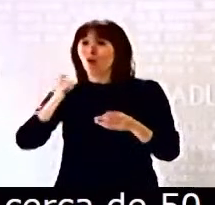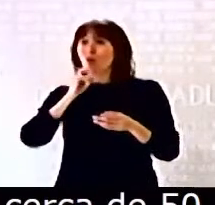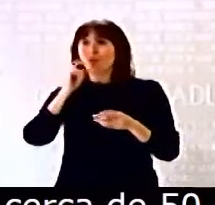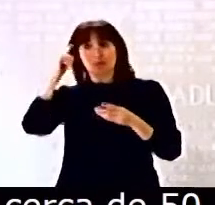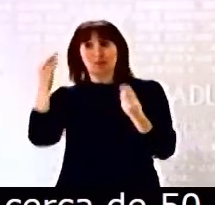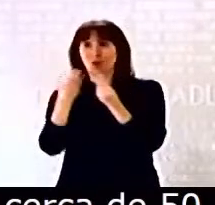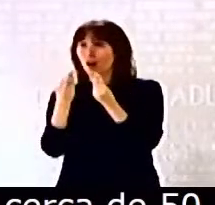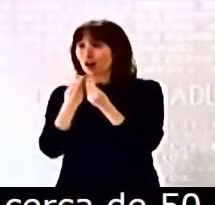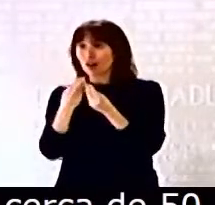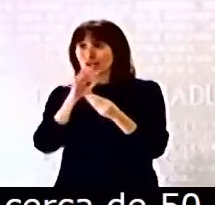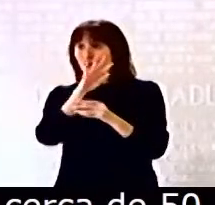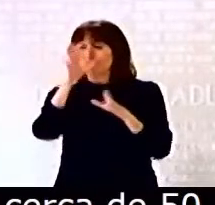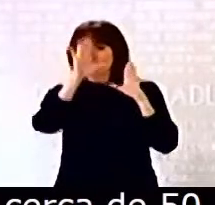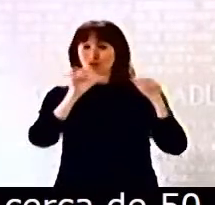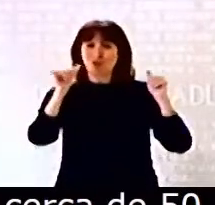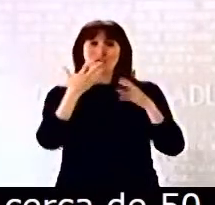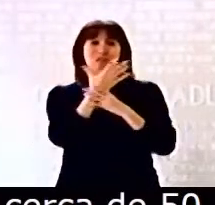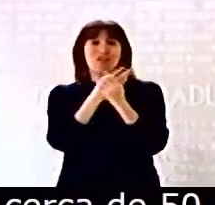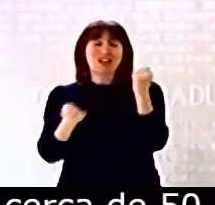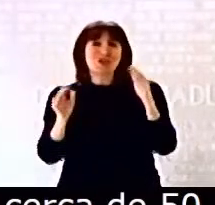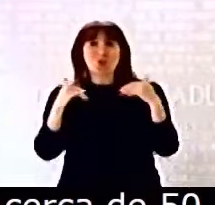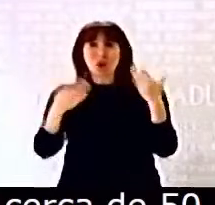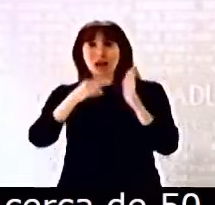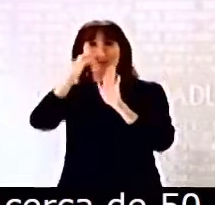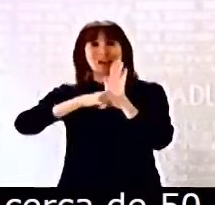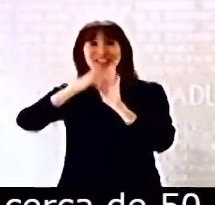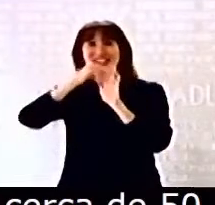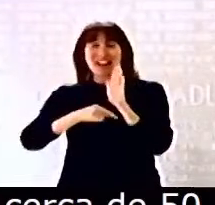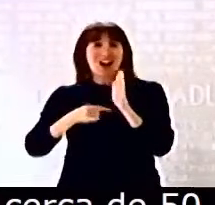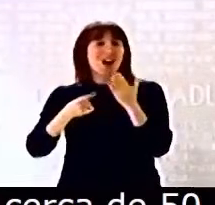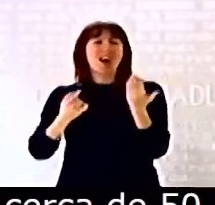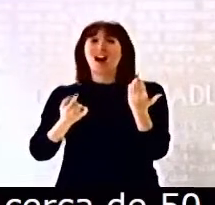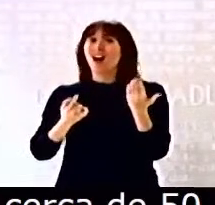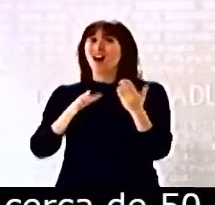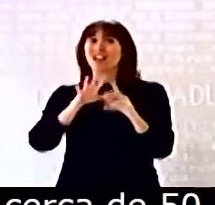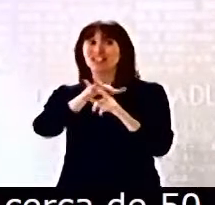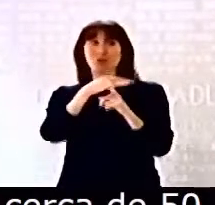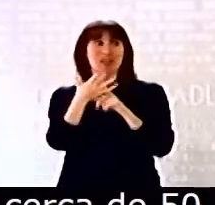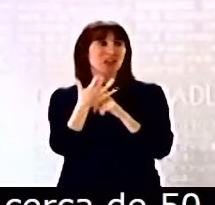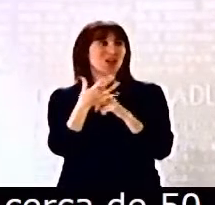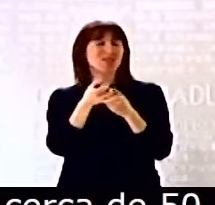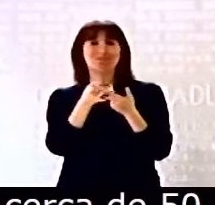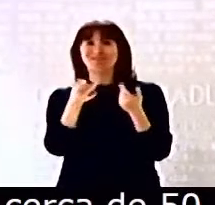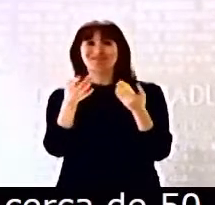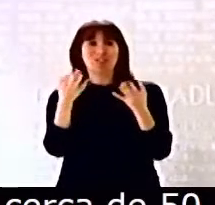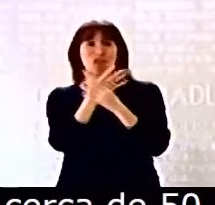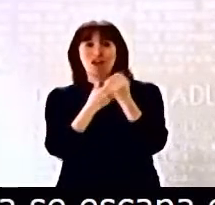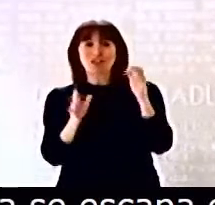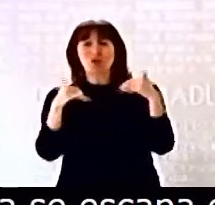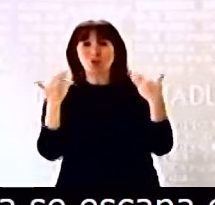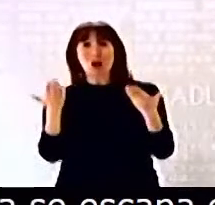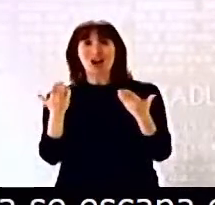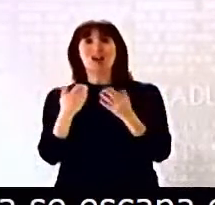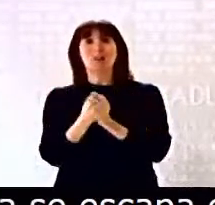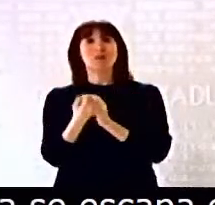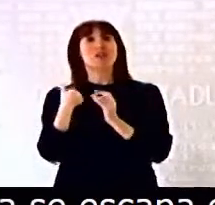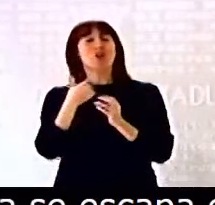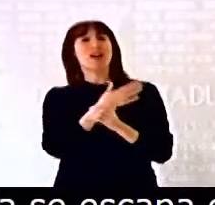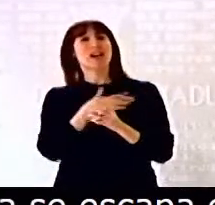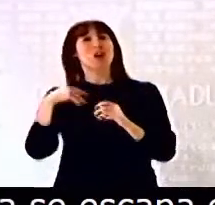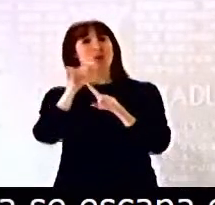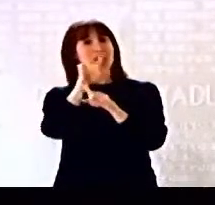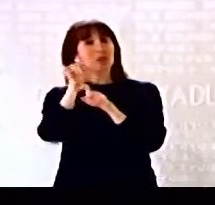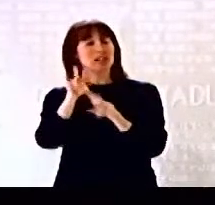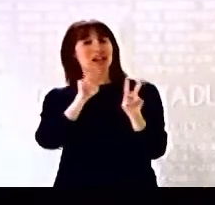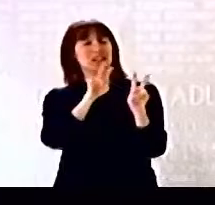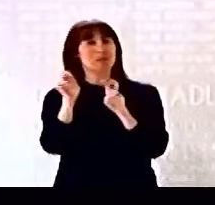protocolo. No sé qué puede fallar o qué medida se escapa en esa situación. Y también me gustaría preguntar